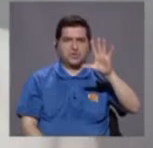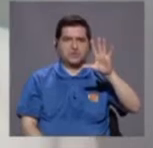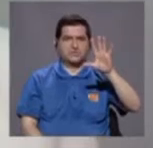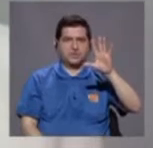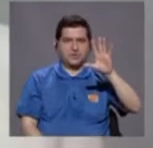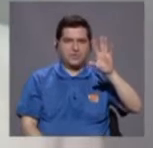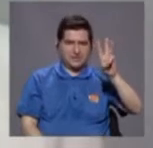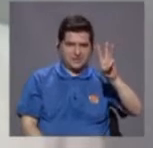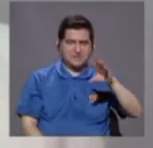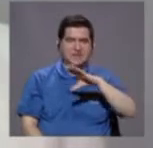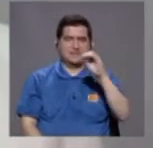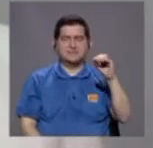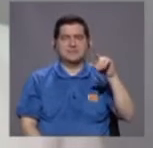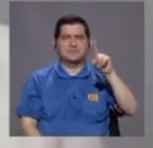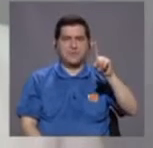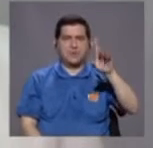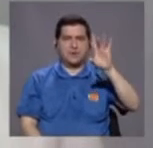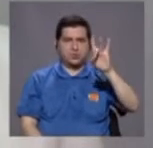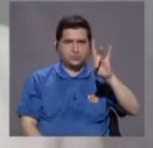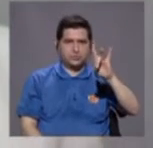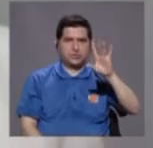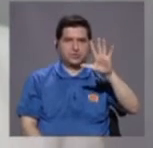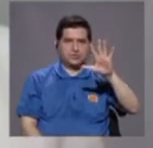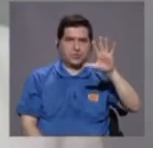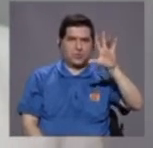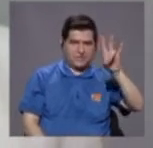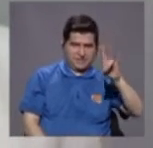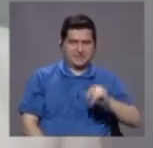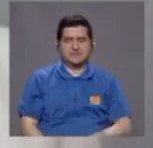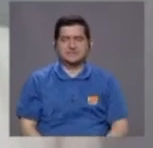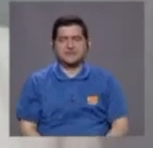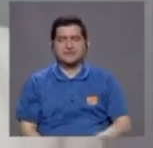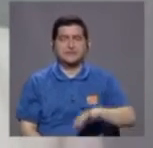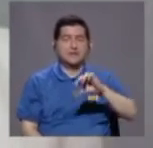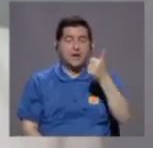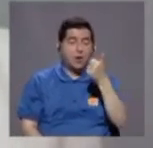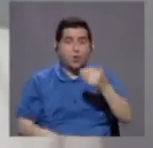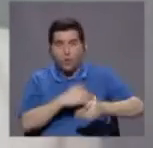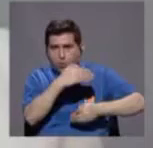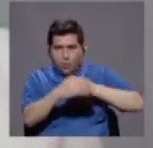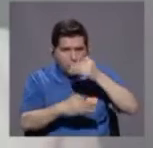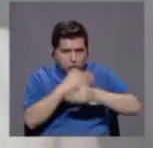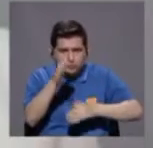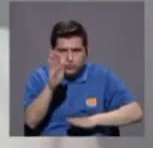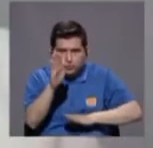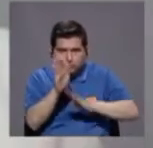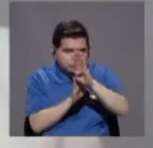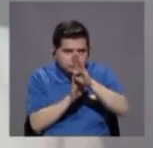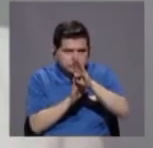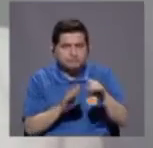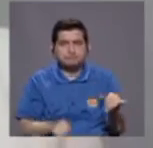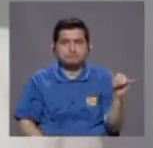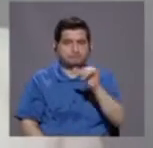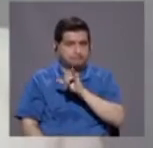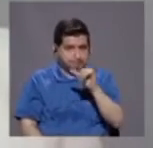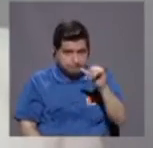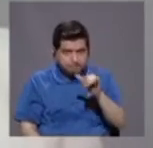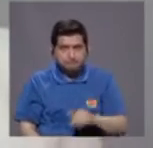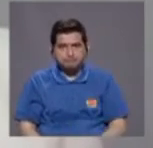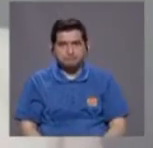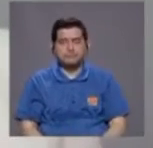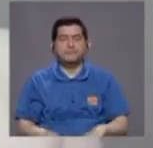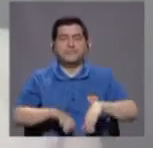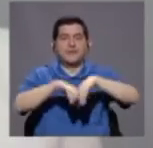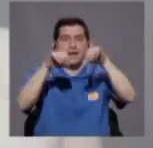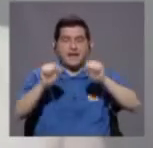1856-1857, y otro de esos procesos que se desarrolla a través del